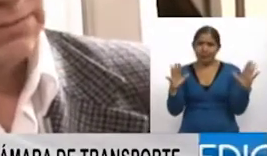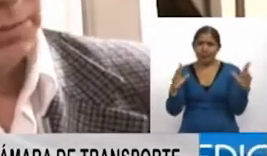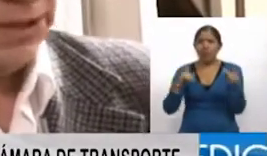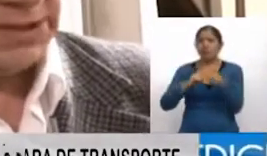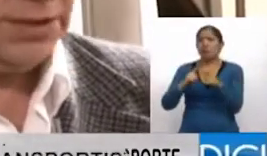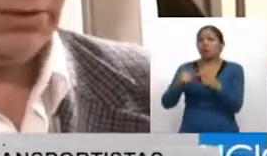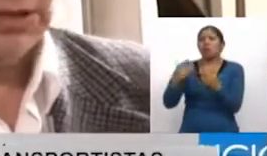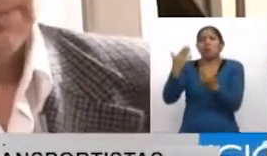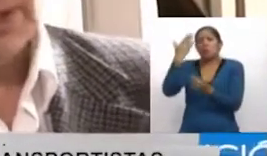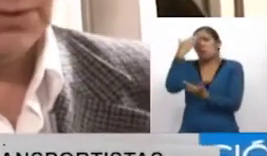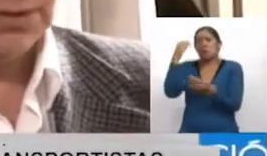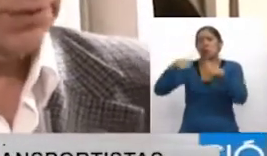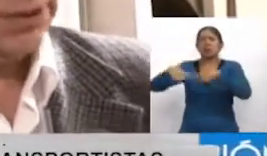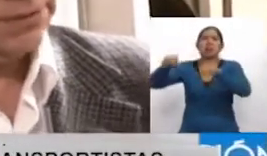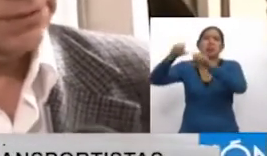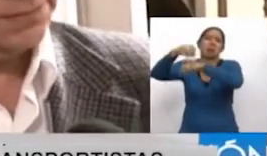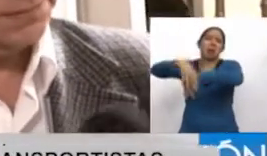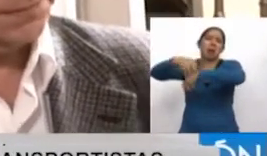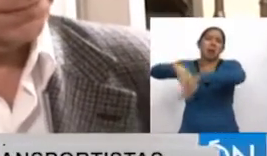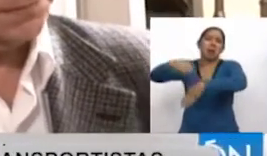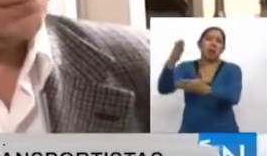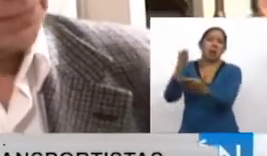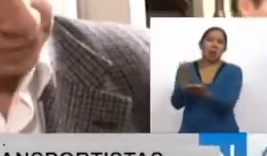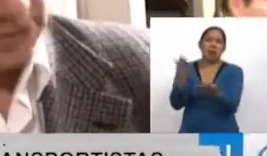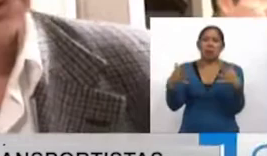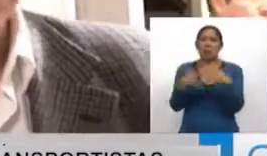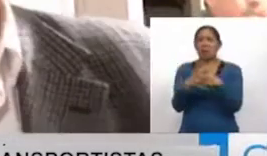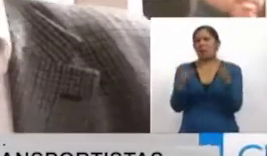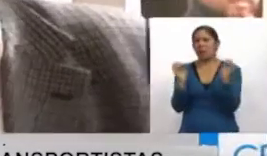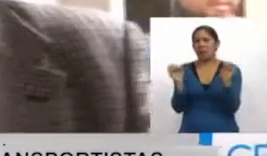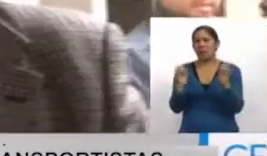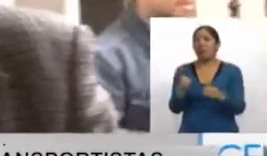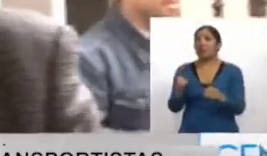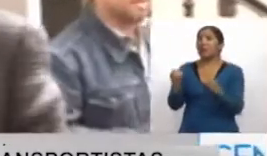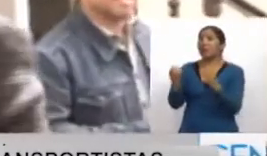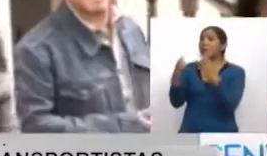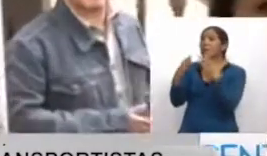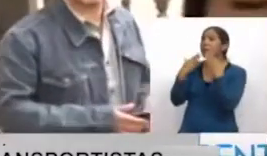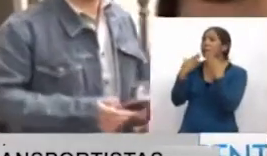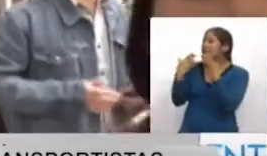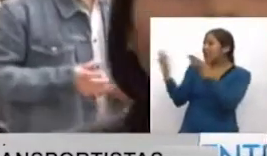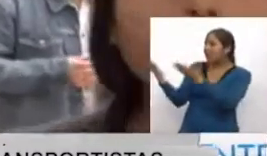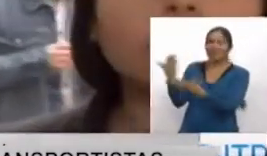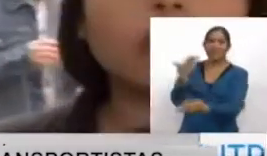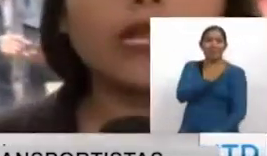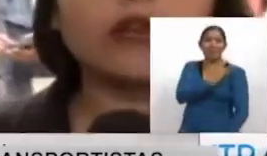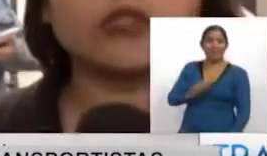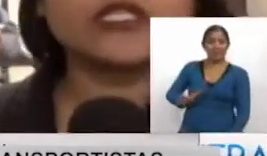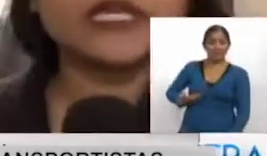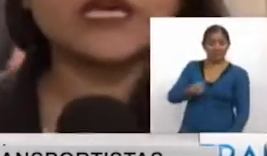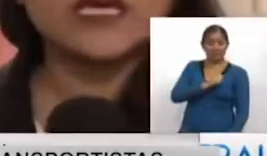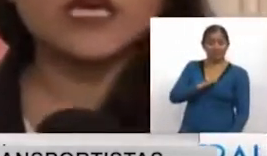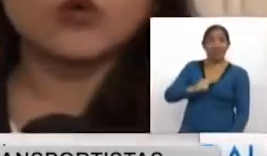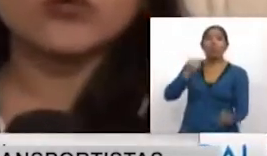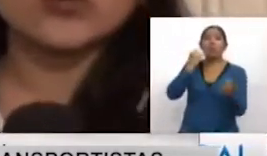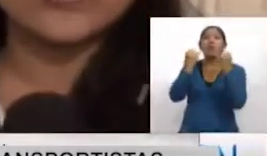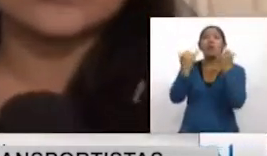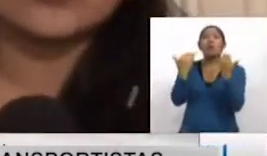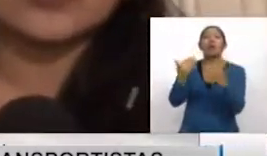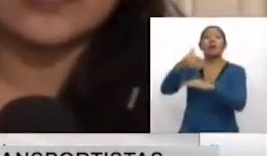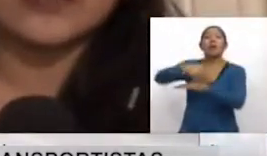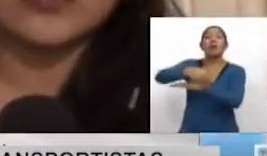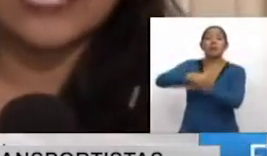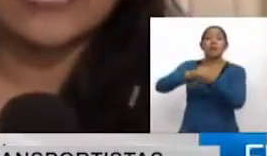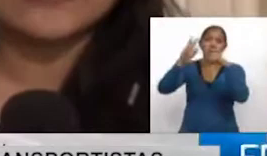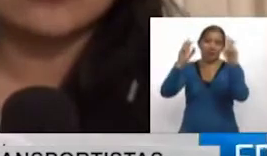estas movilizaciones y paros y bloqueos. Perfecto, muchísimas gracias, presidente, le agradecemos mucho por su tiempo. Es la información que tenemos a esta hora de la noche en cuanto a